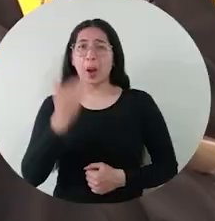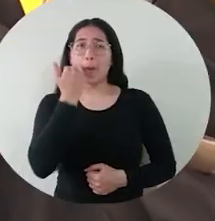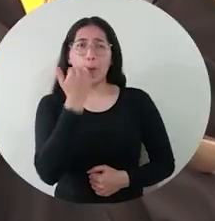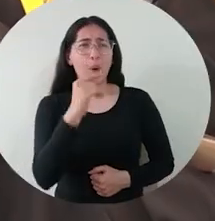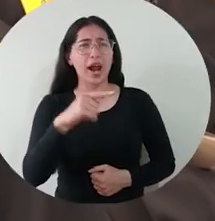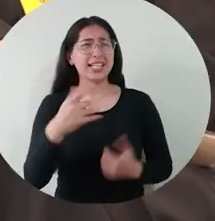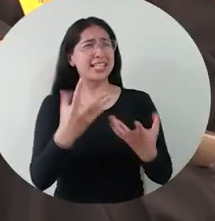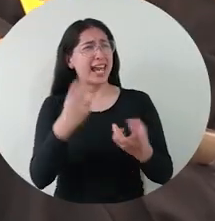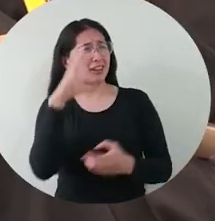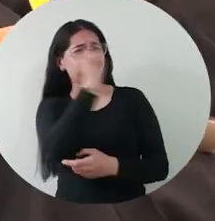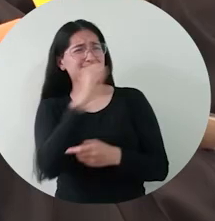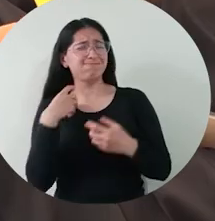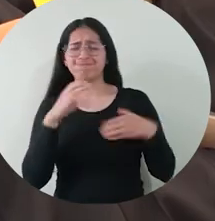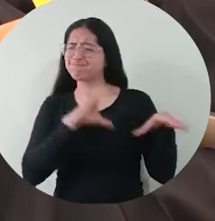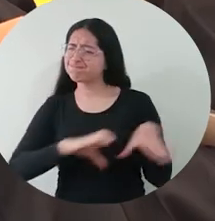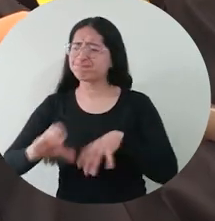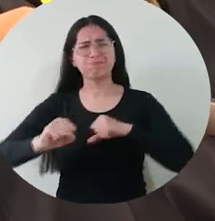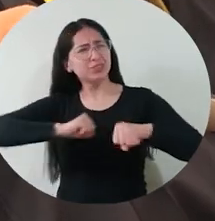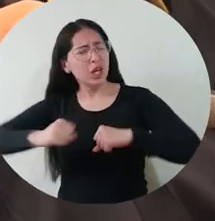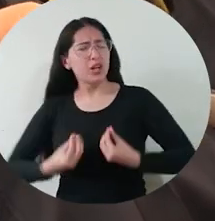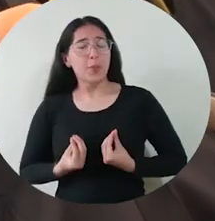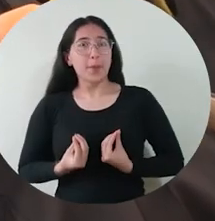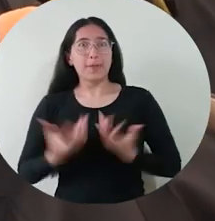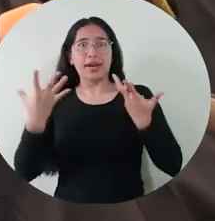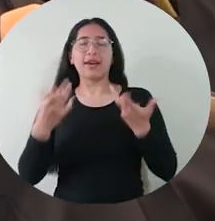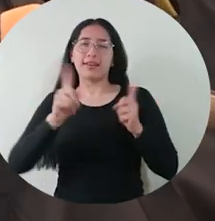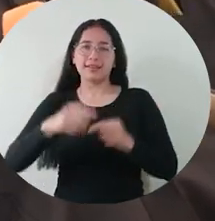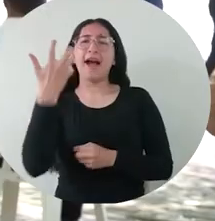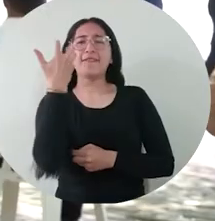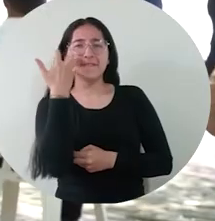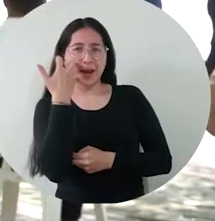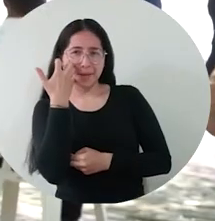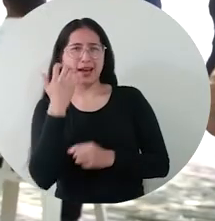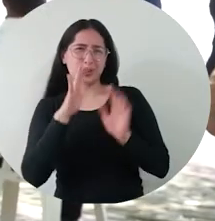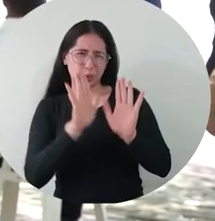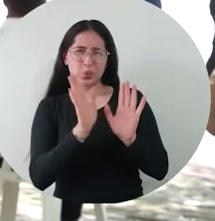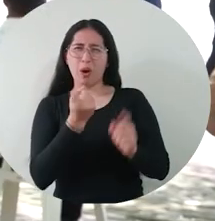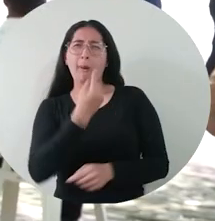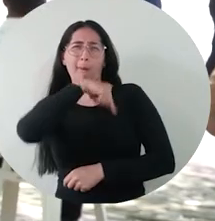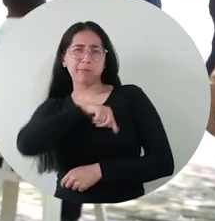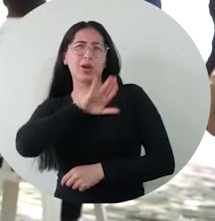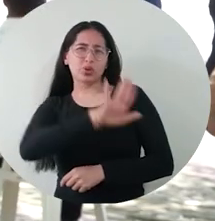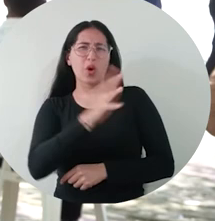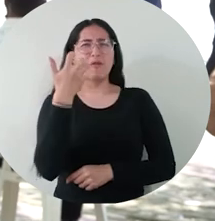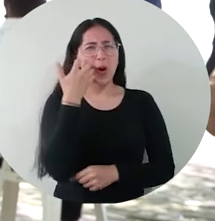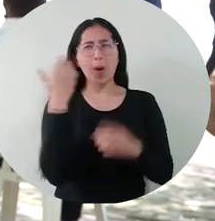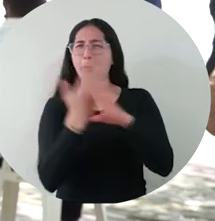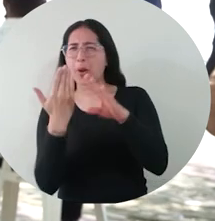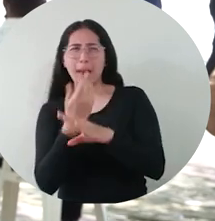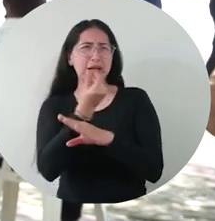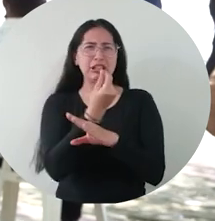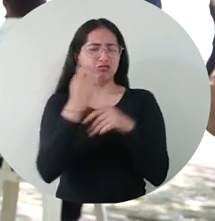Es una niña con muchas ganas de vivir, con muchas ganas de salir adelante. Y a pesar de la enfermedad, de la dificultad, de